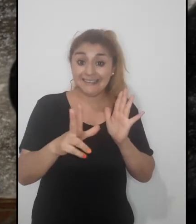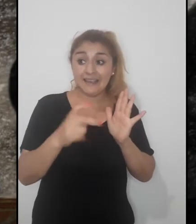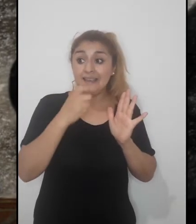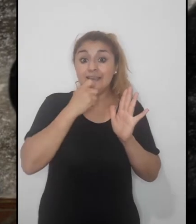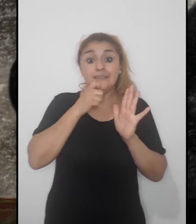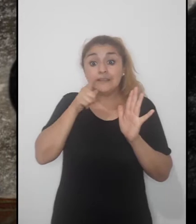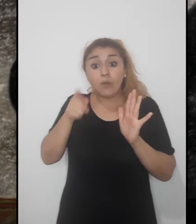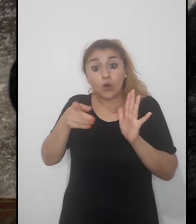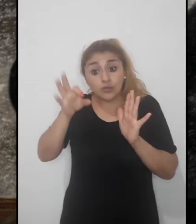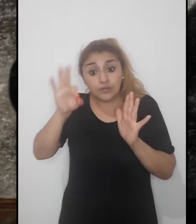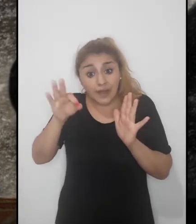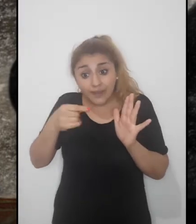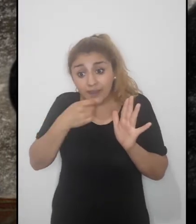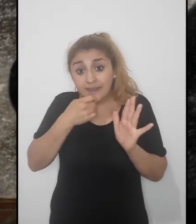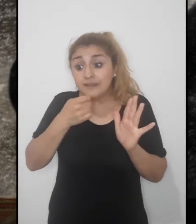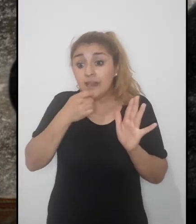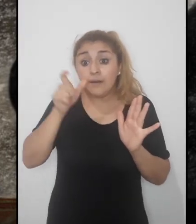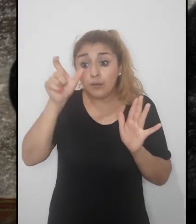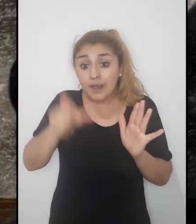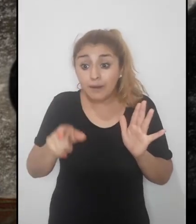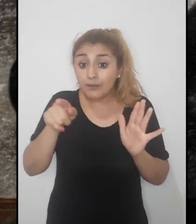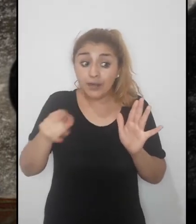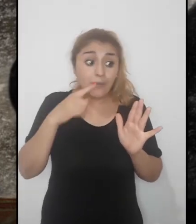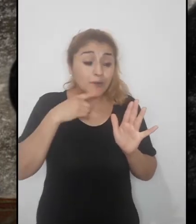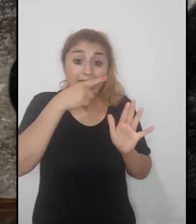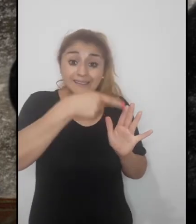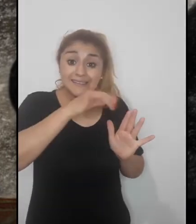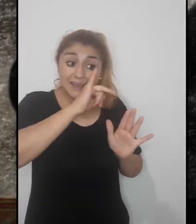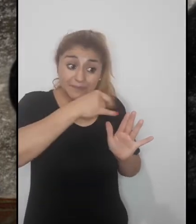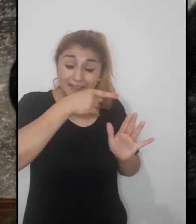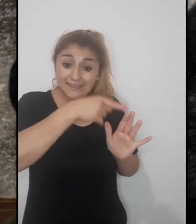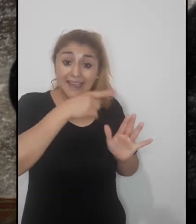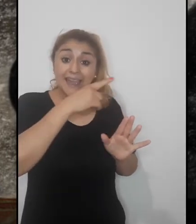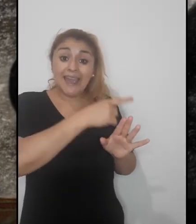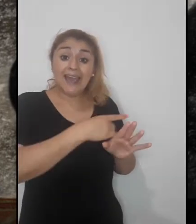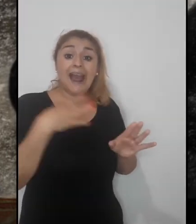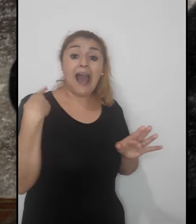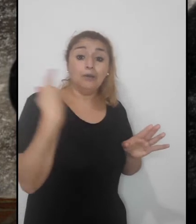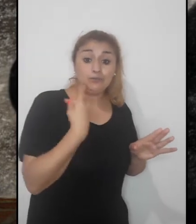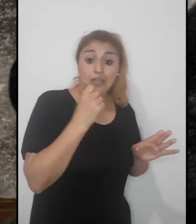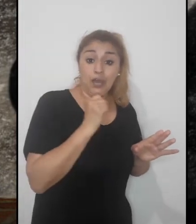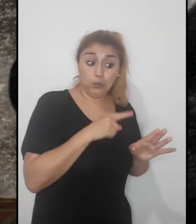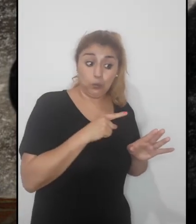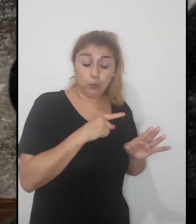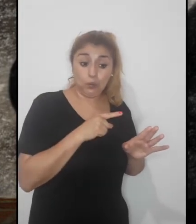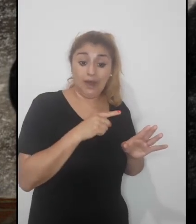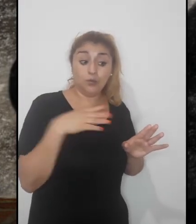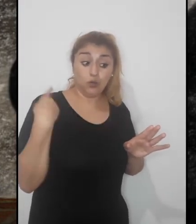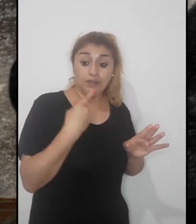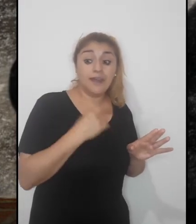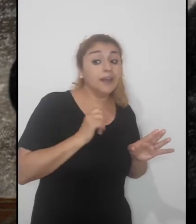alguien como esclavo para obedecerle sos esclavos de aquel que